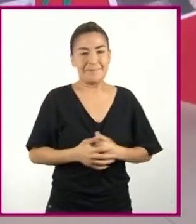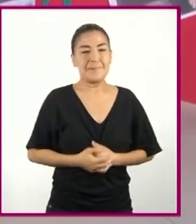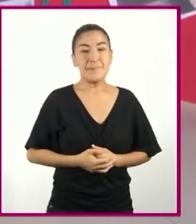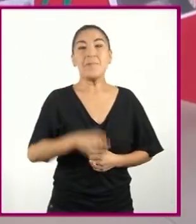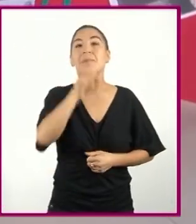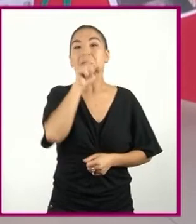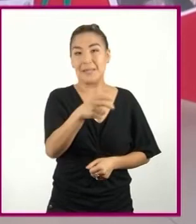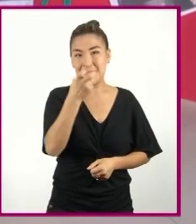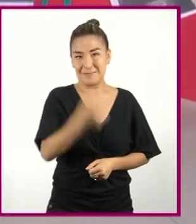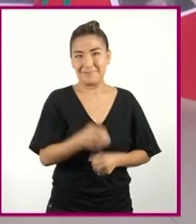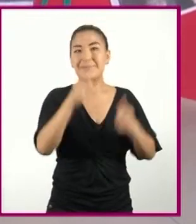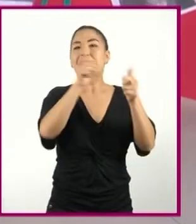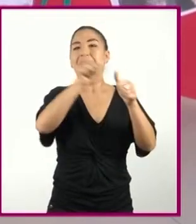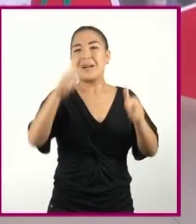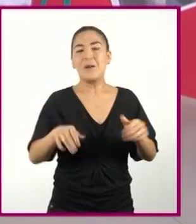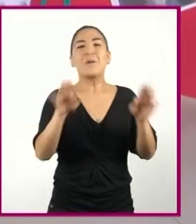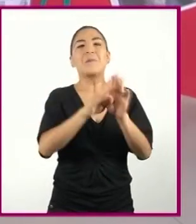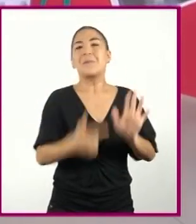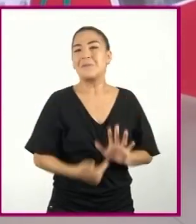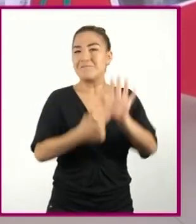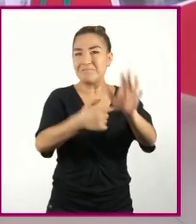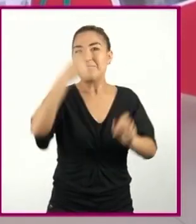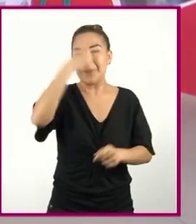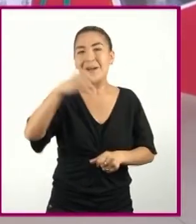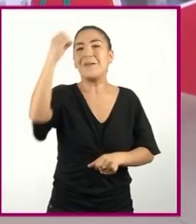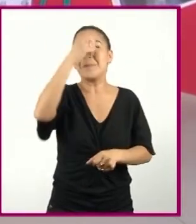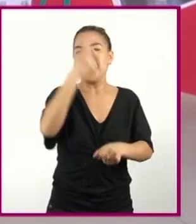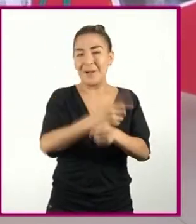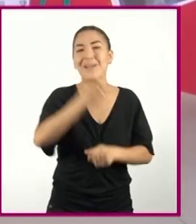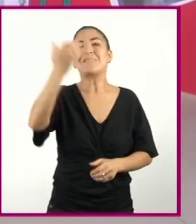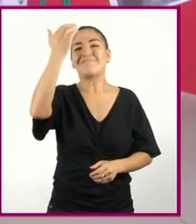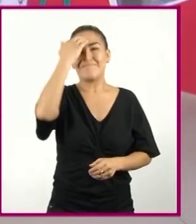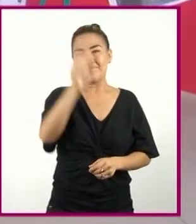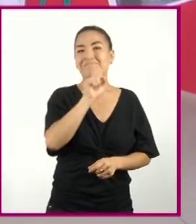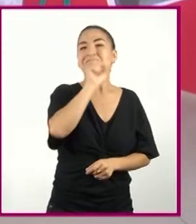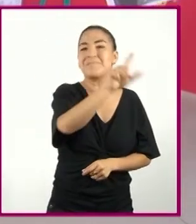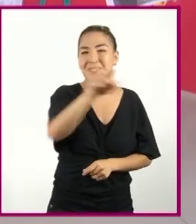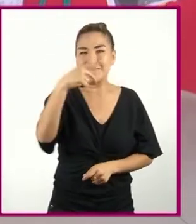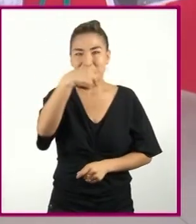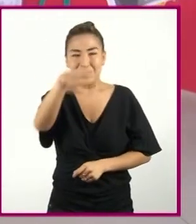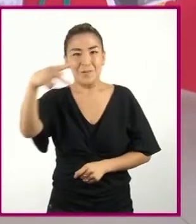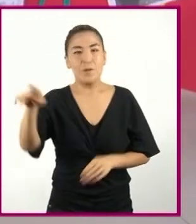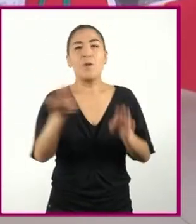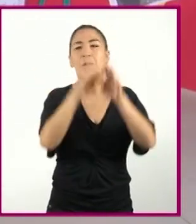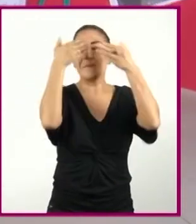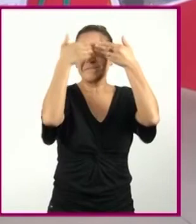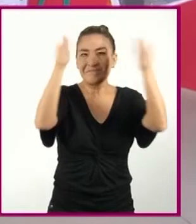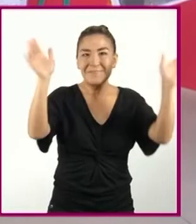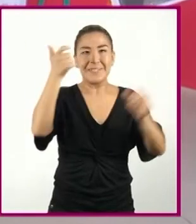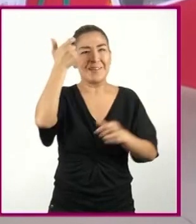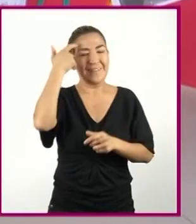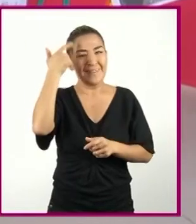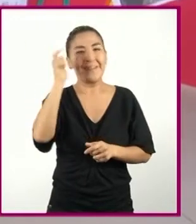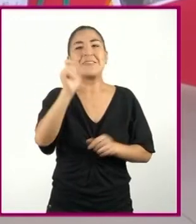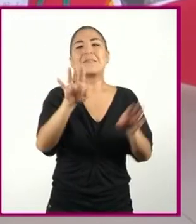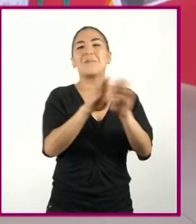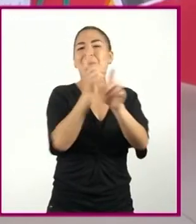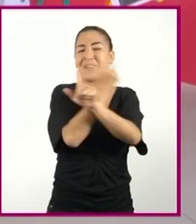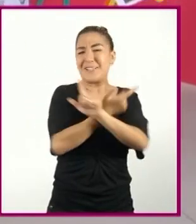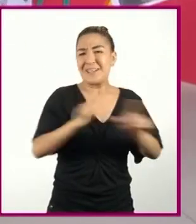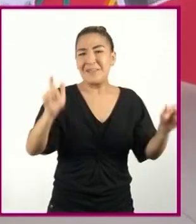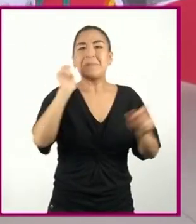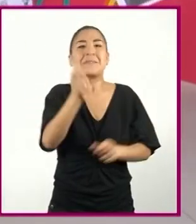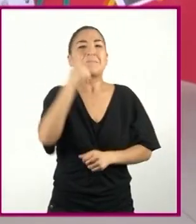así como el arte les da la oportunidad de conocerse, de abrir la mente, de liberarla, de